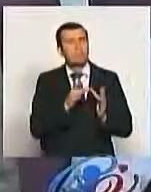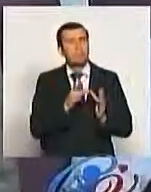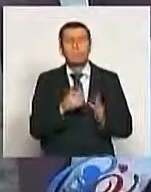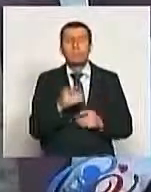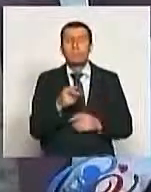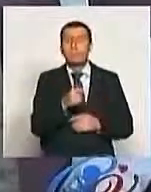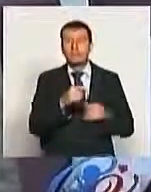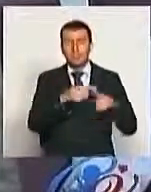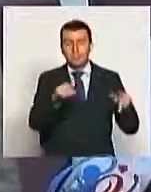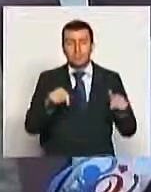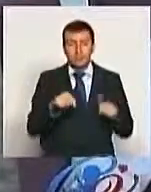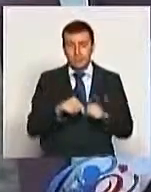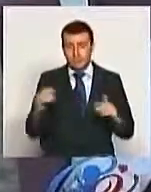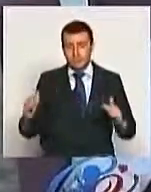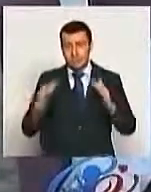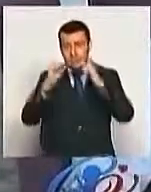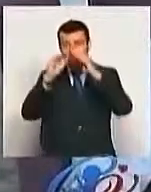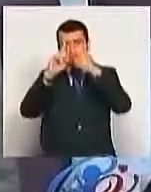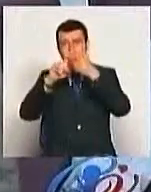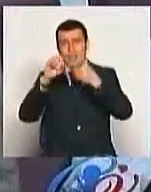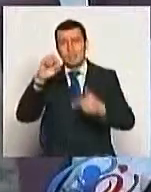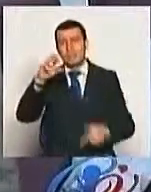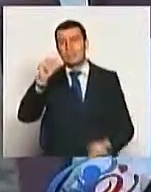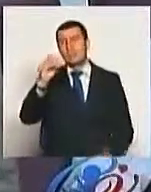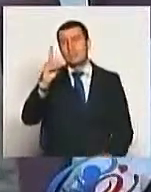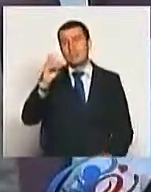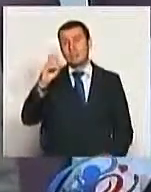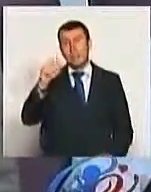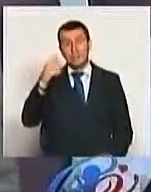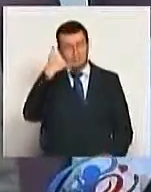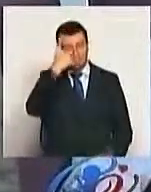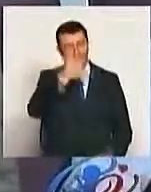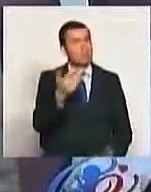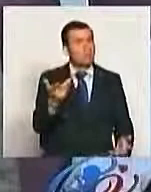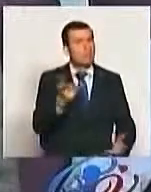Parque Médico a media cuadra de la Iglesia de la Pradera en Dos Quebradas, en el teléfono